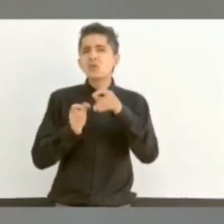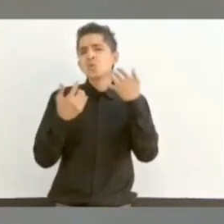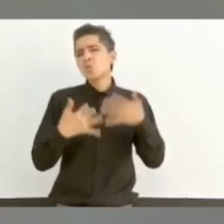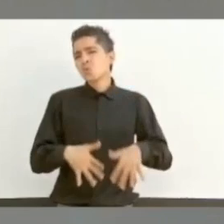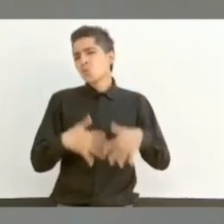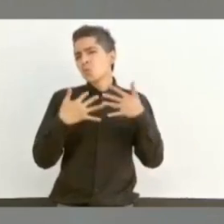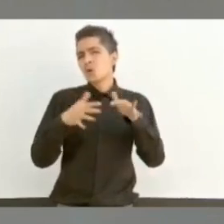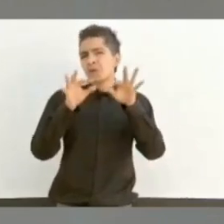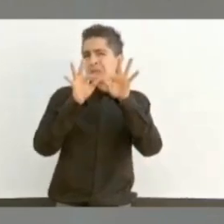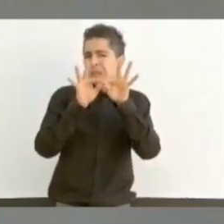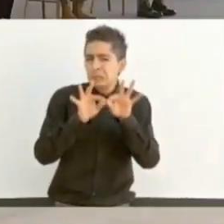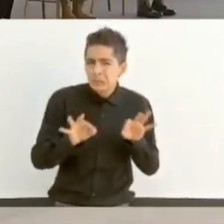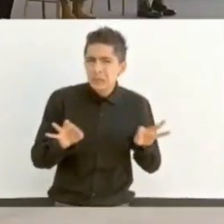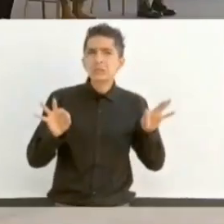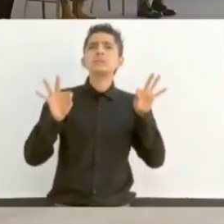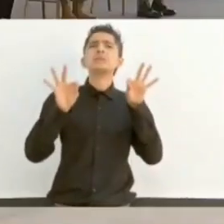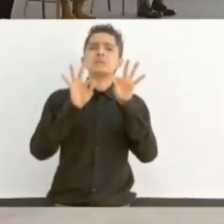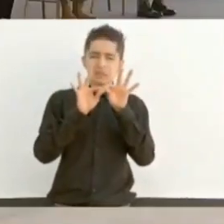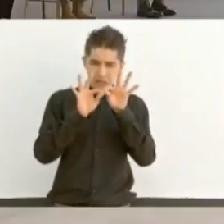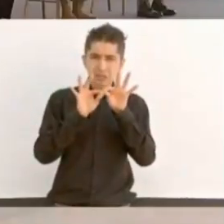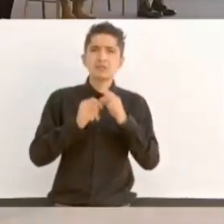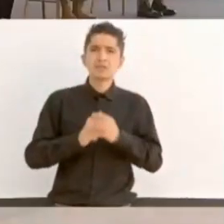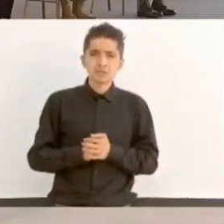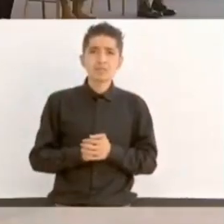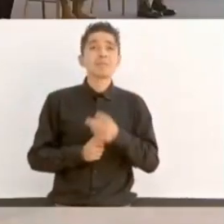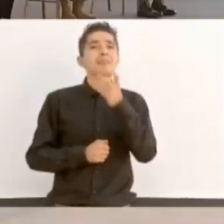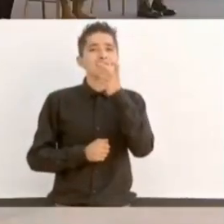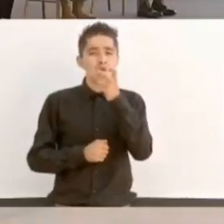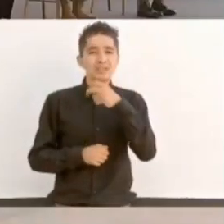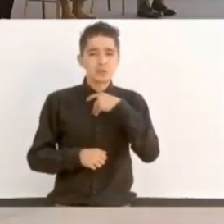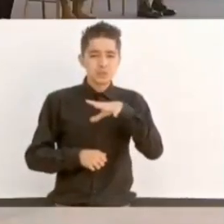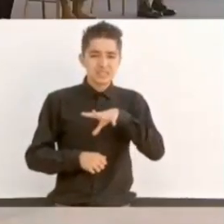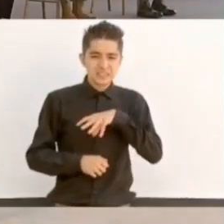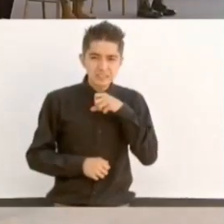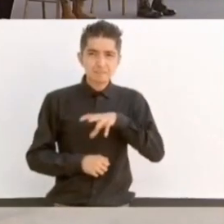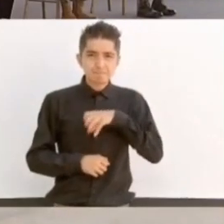fundamental. Por eso la perseverancia.